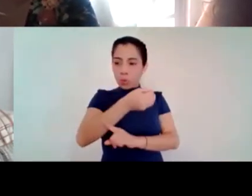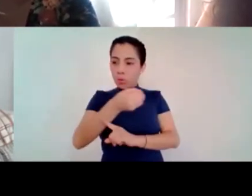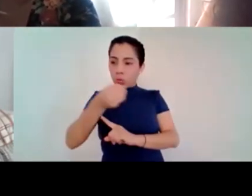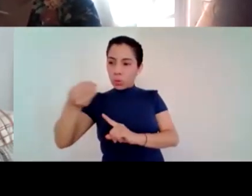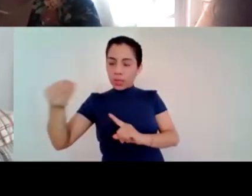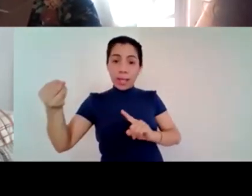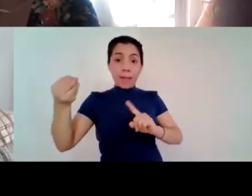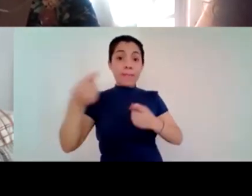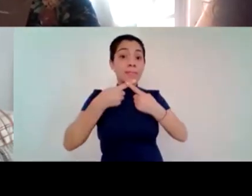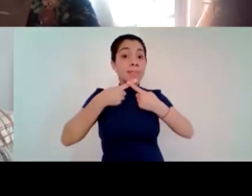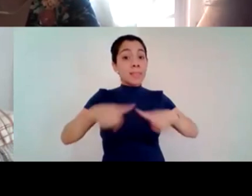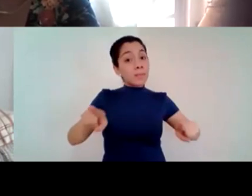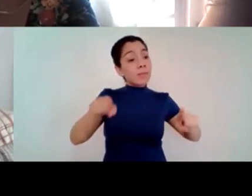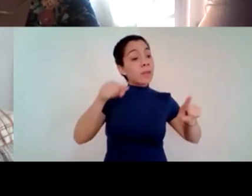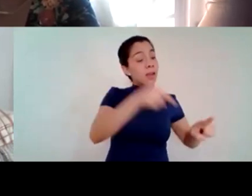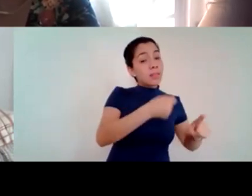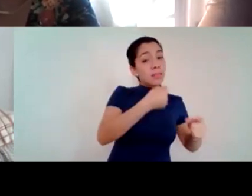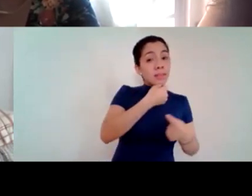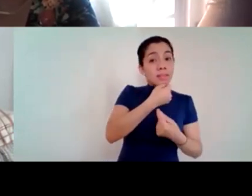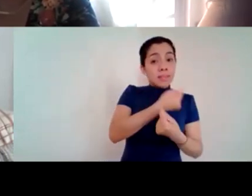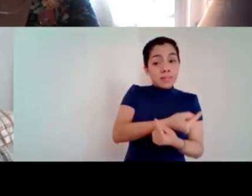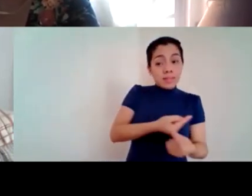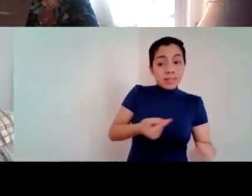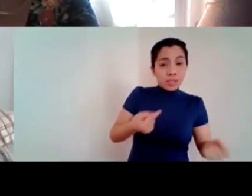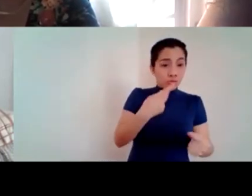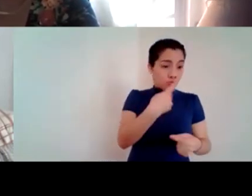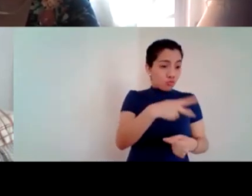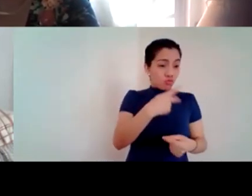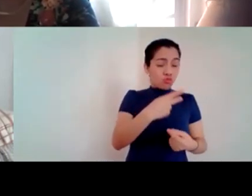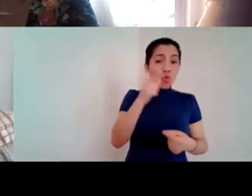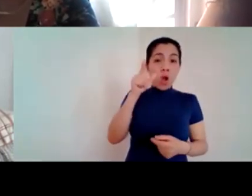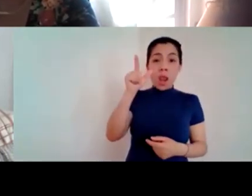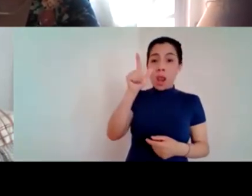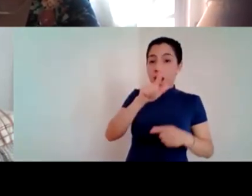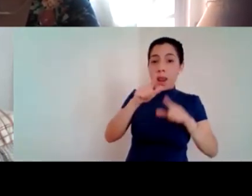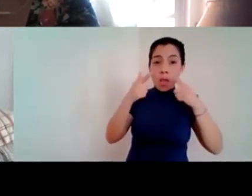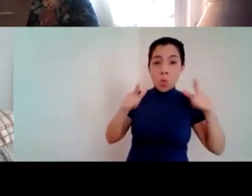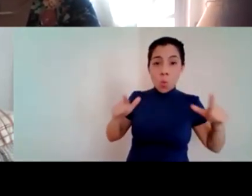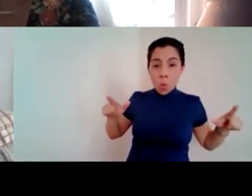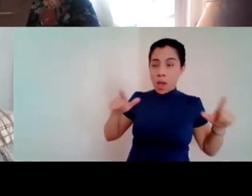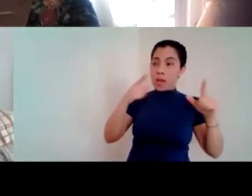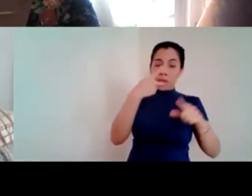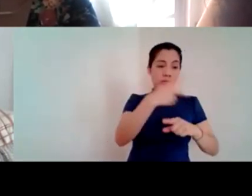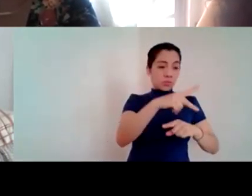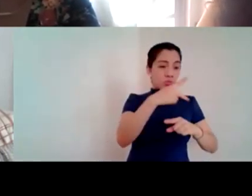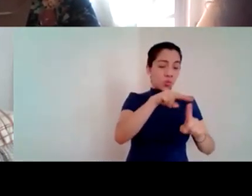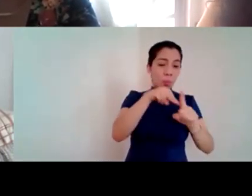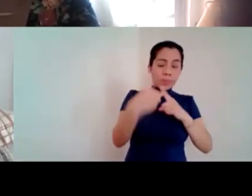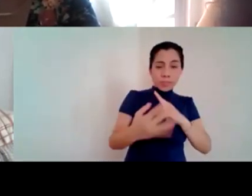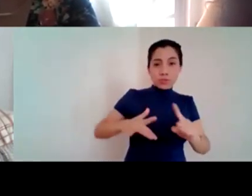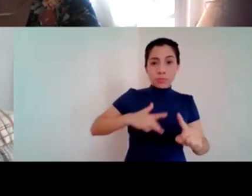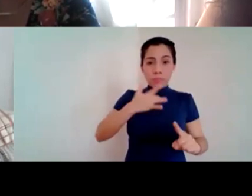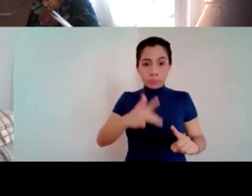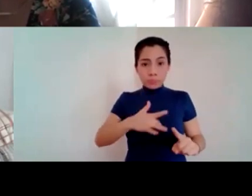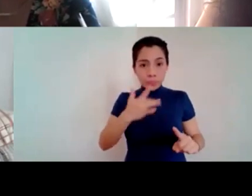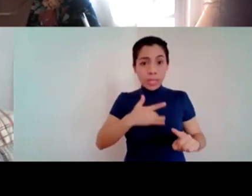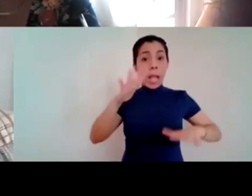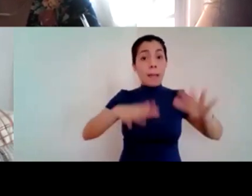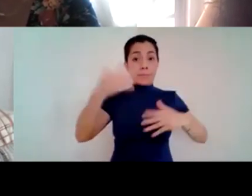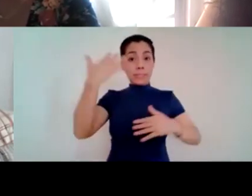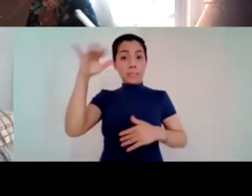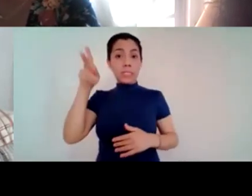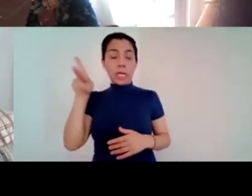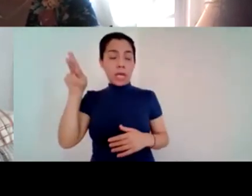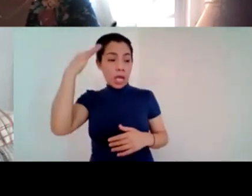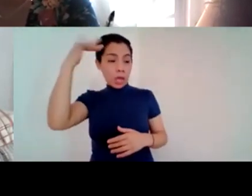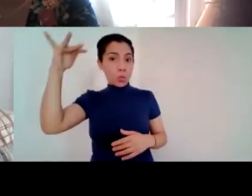pueden expresar lo que son y lo que sienten el problema es que nosotros no somos capaces de visualizar esos otros códigos y exigimos todo el tiempo